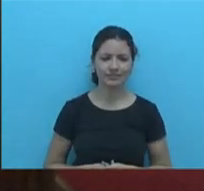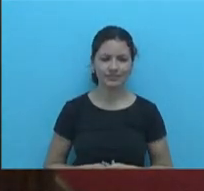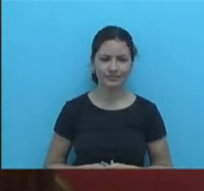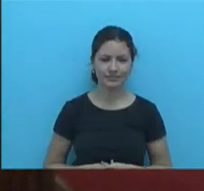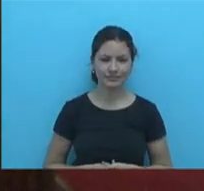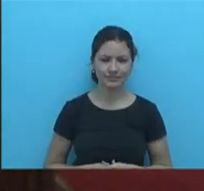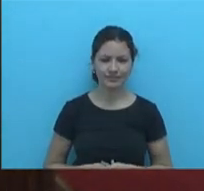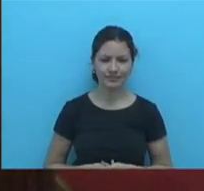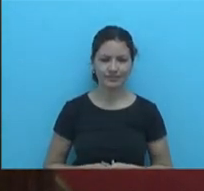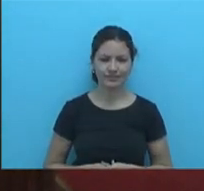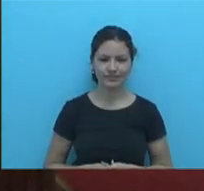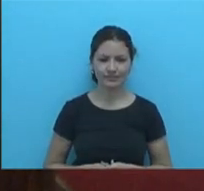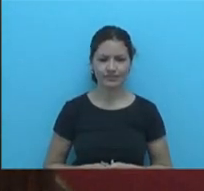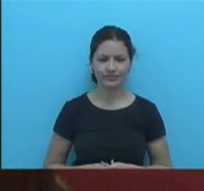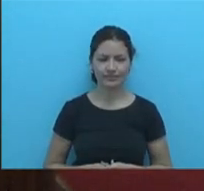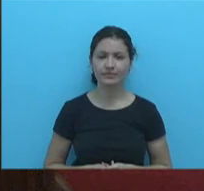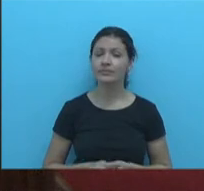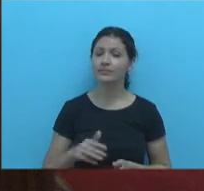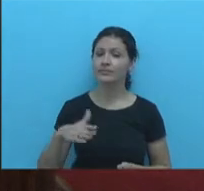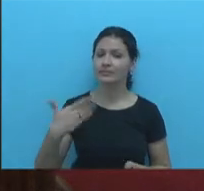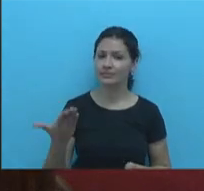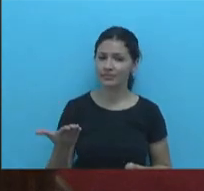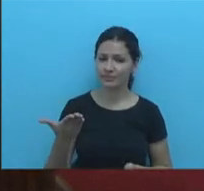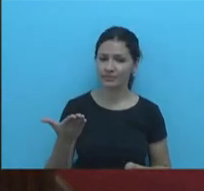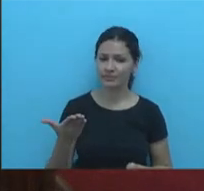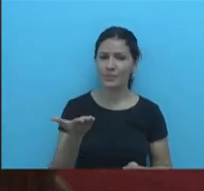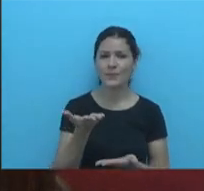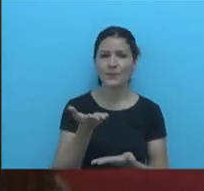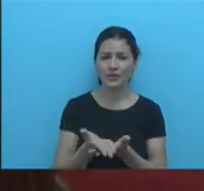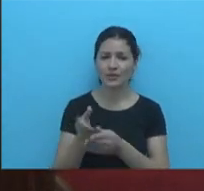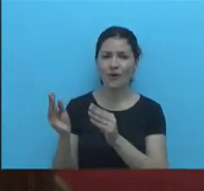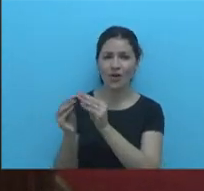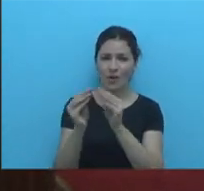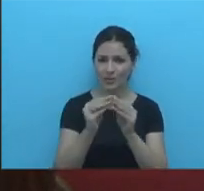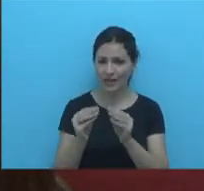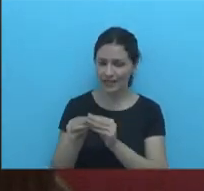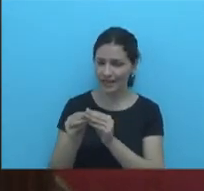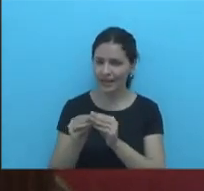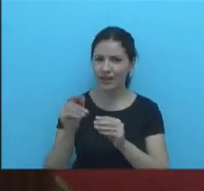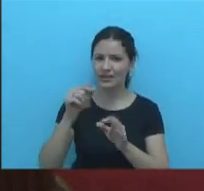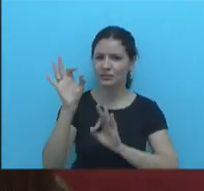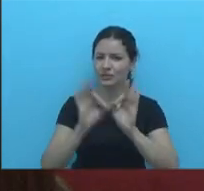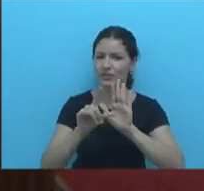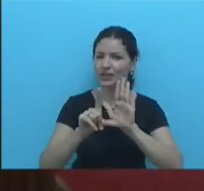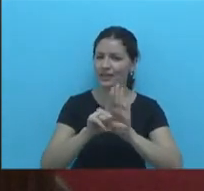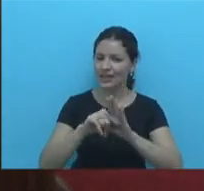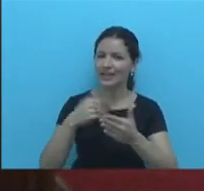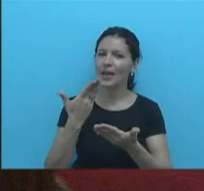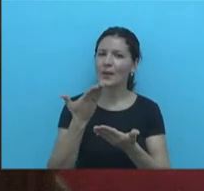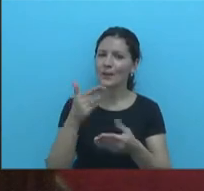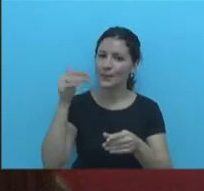de emprendimientos. Por las razones anteriormente expuestas, solicito a mis pares me apoyen en el presente proyecto de ley.